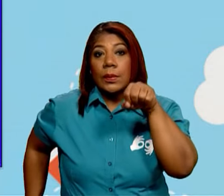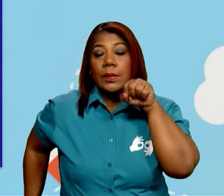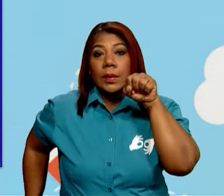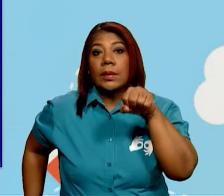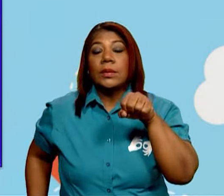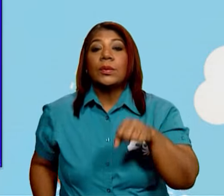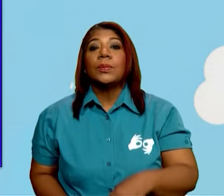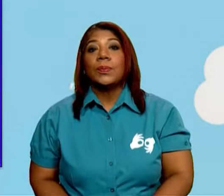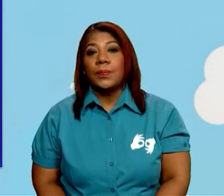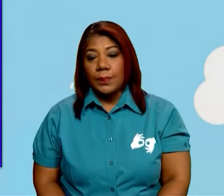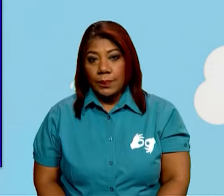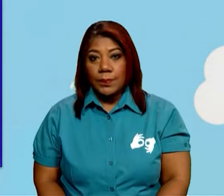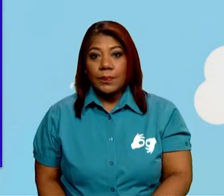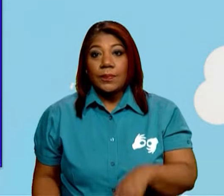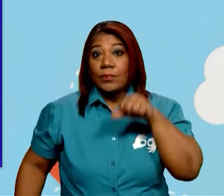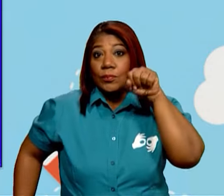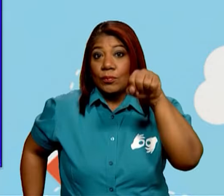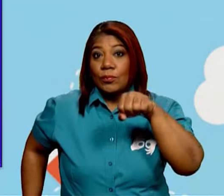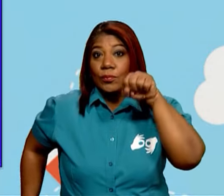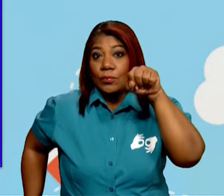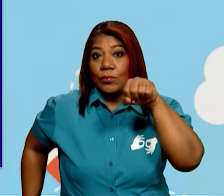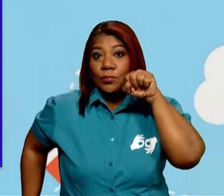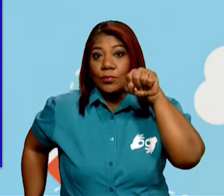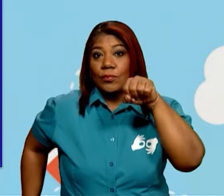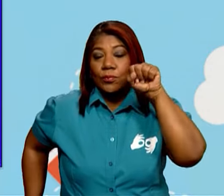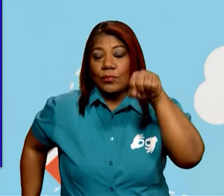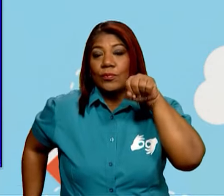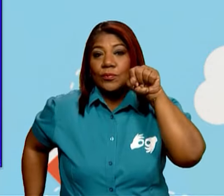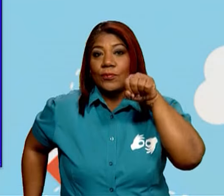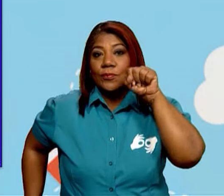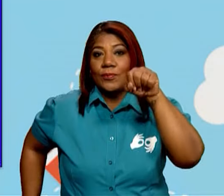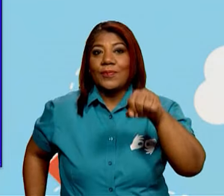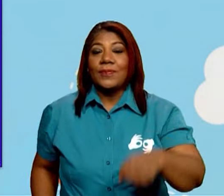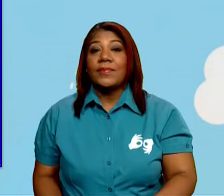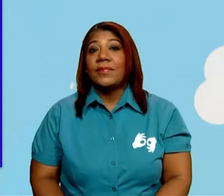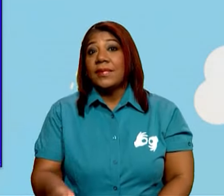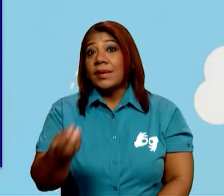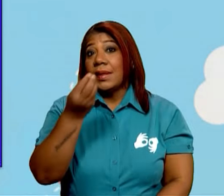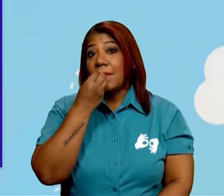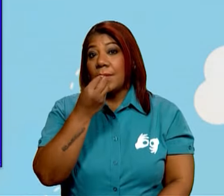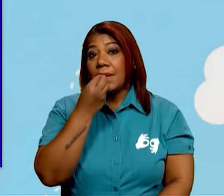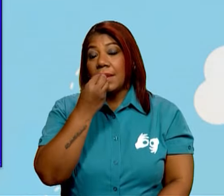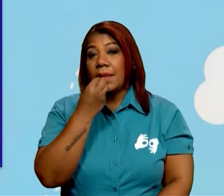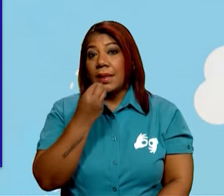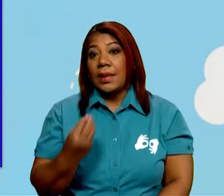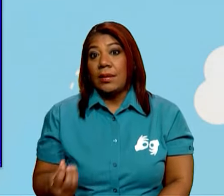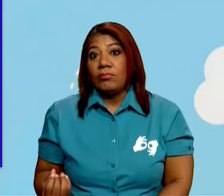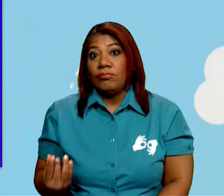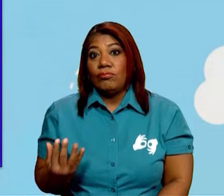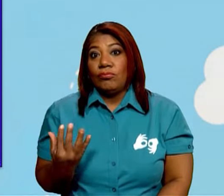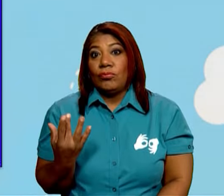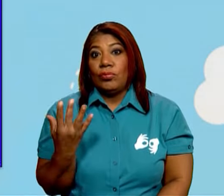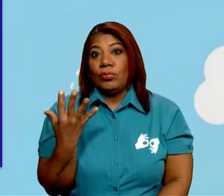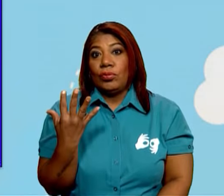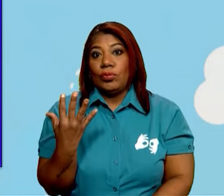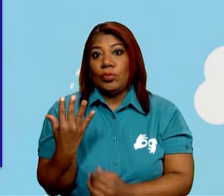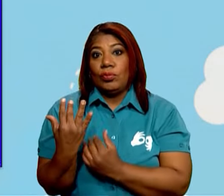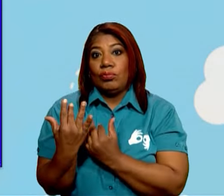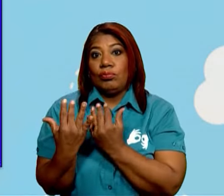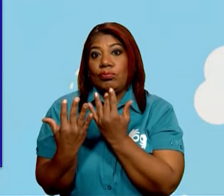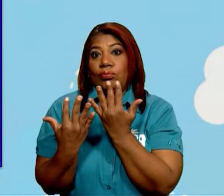¿Qué vale ese? Caballo. Por eso entonces sería el caballo se alimenta de. Ahí está